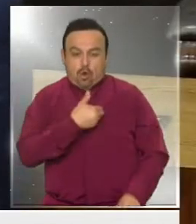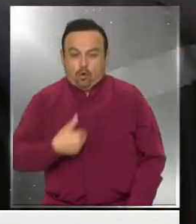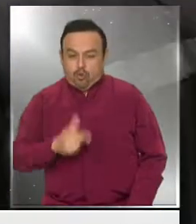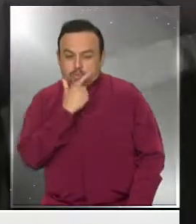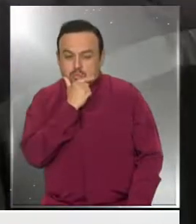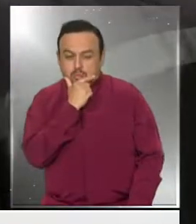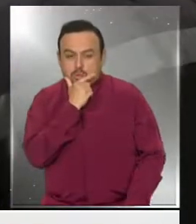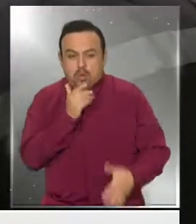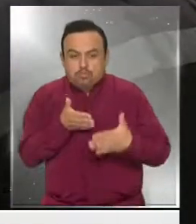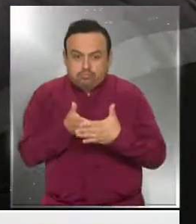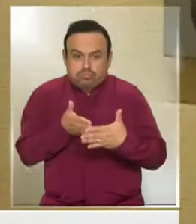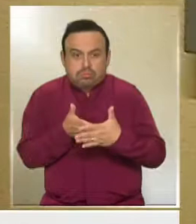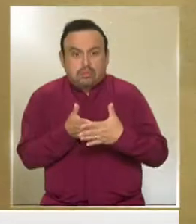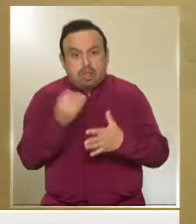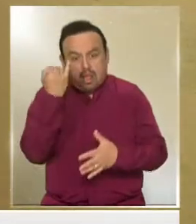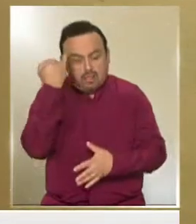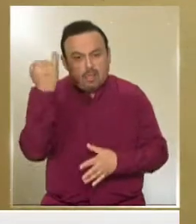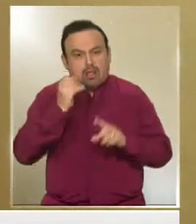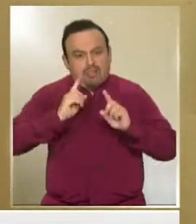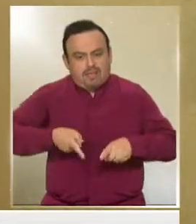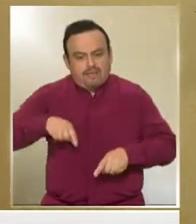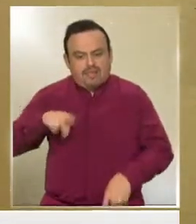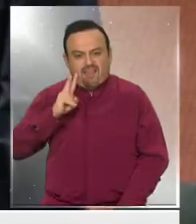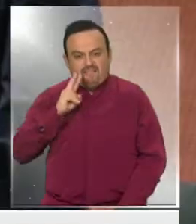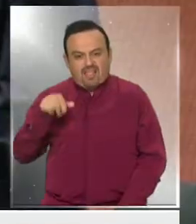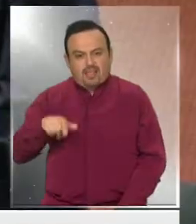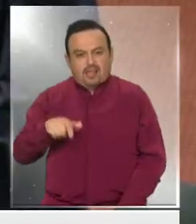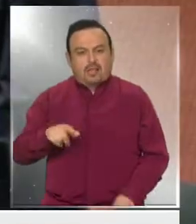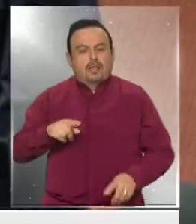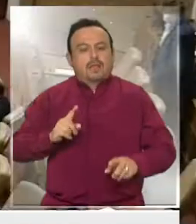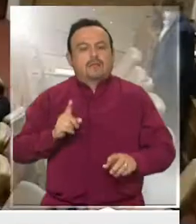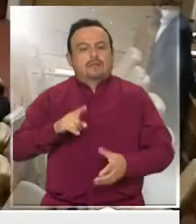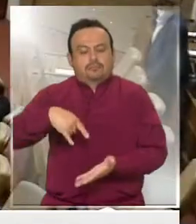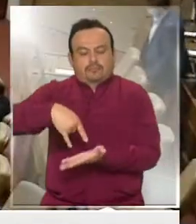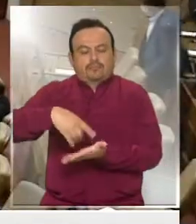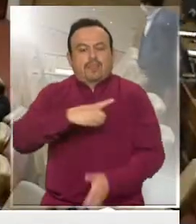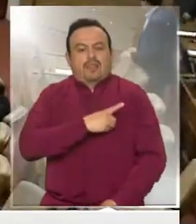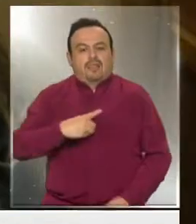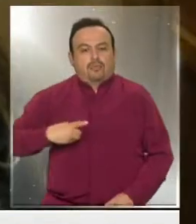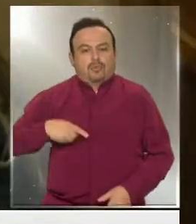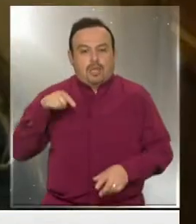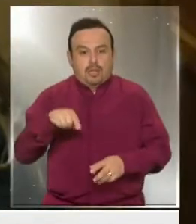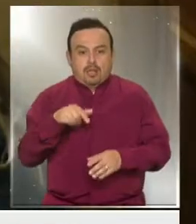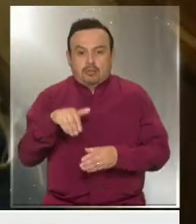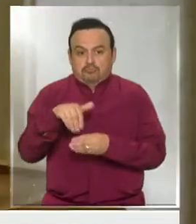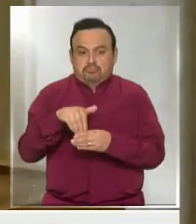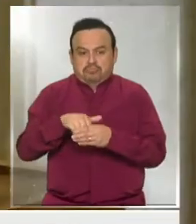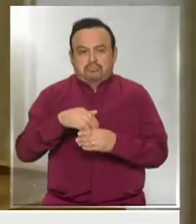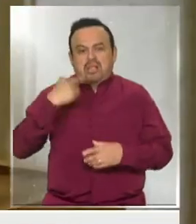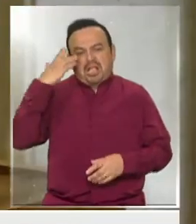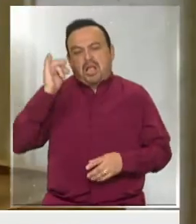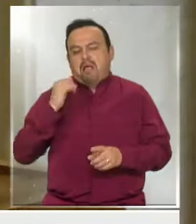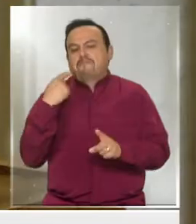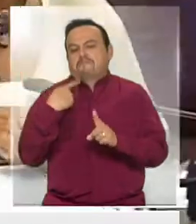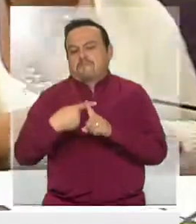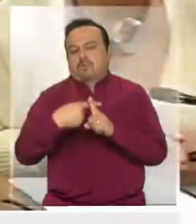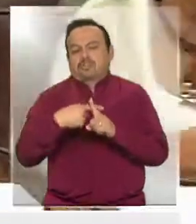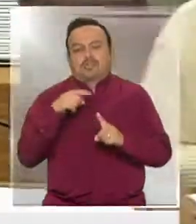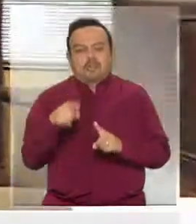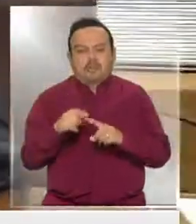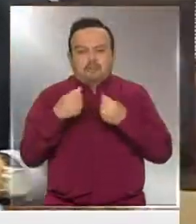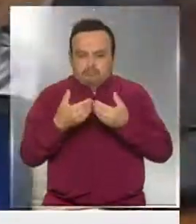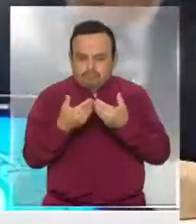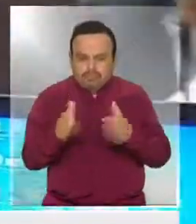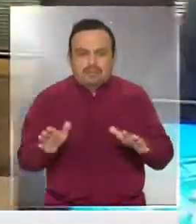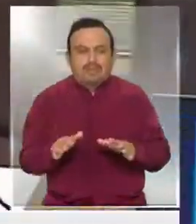no puso trabas a que la iniciativa se vea este viernes en la sala de la Cámara de Diputados, donde se anticipa una votación favorable que podría